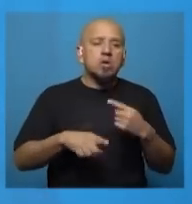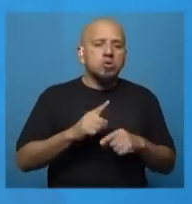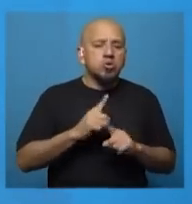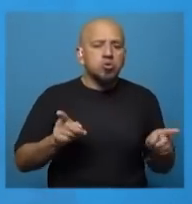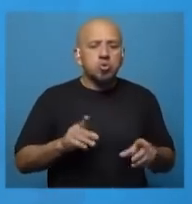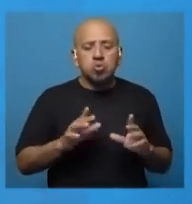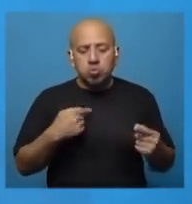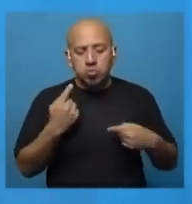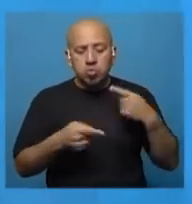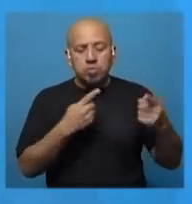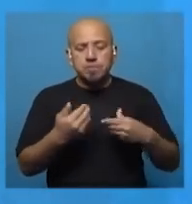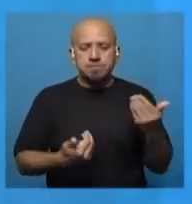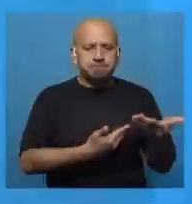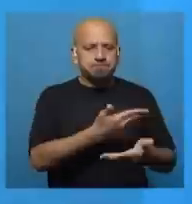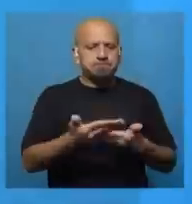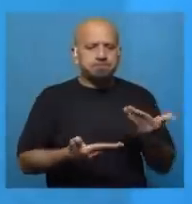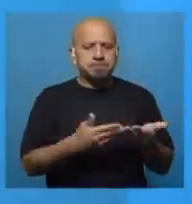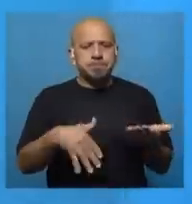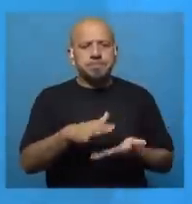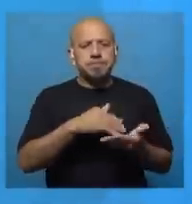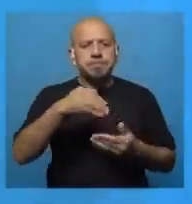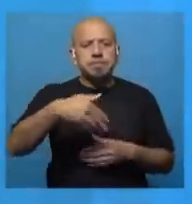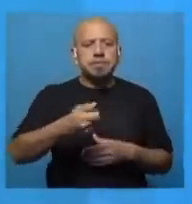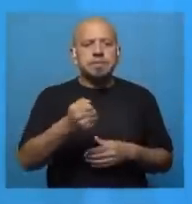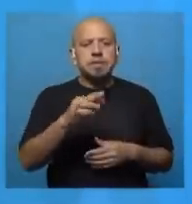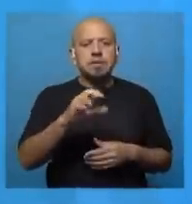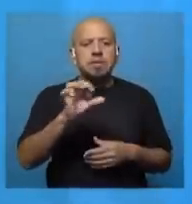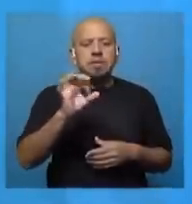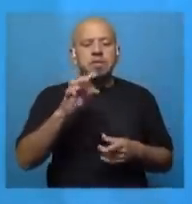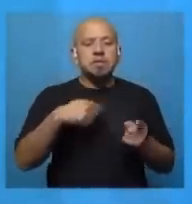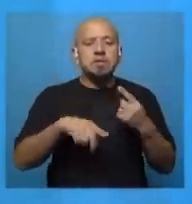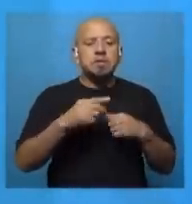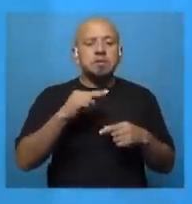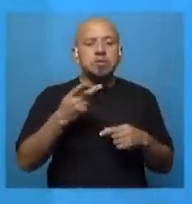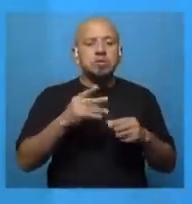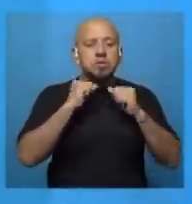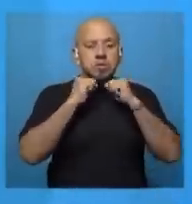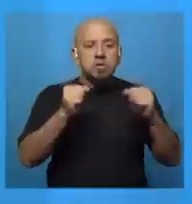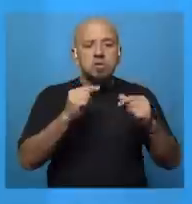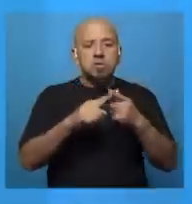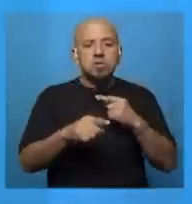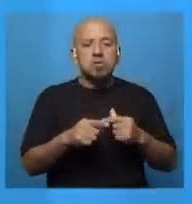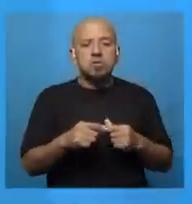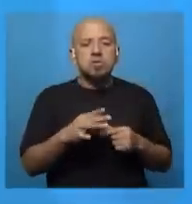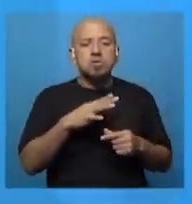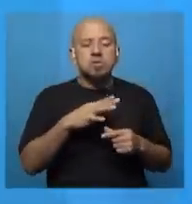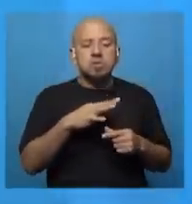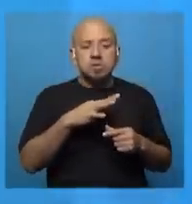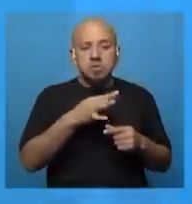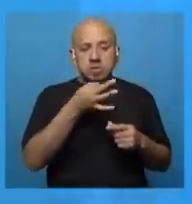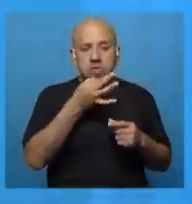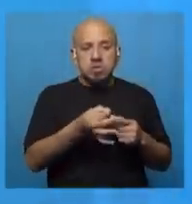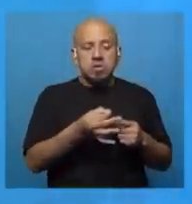continuaba el intercambio sobre la situación de Merced sino que el propio subsecretario del interior le aclara